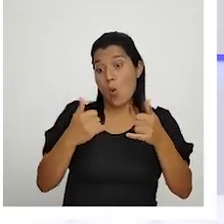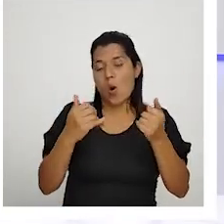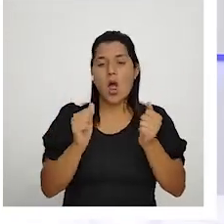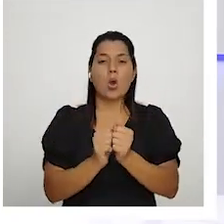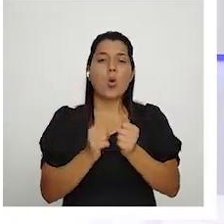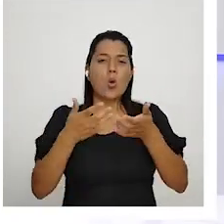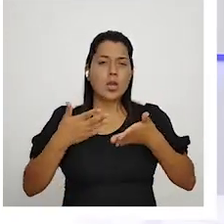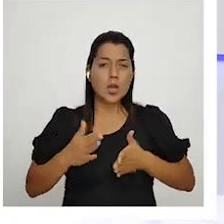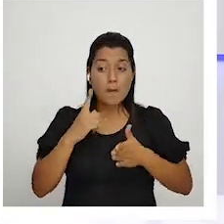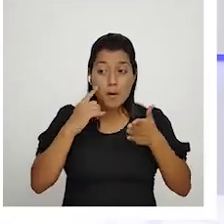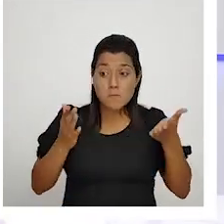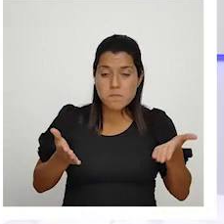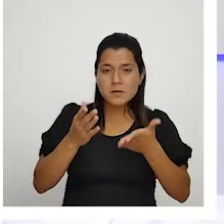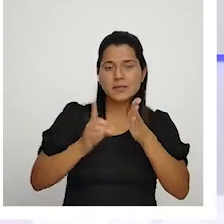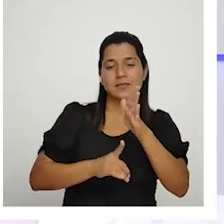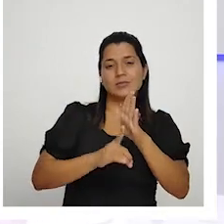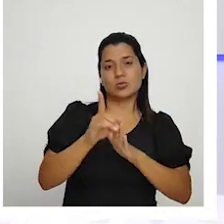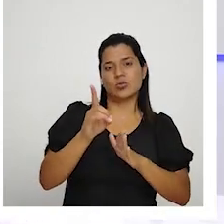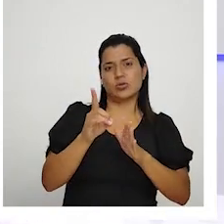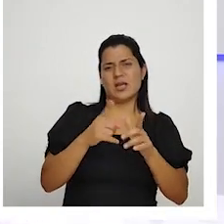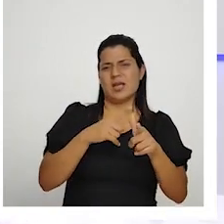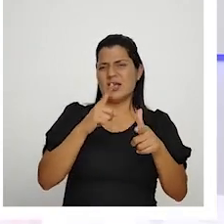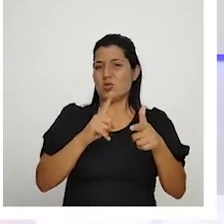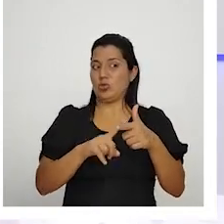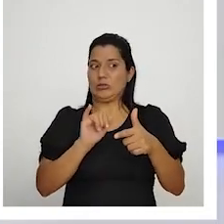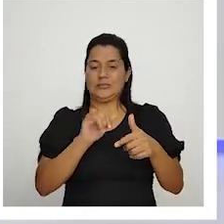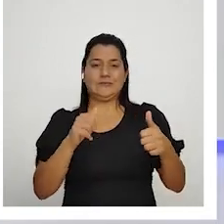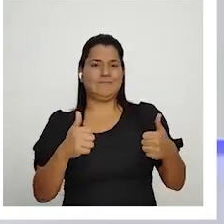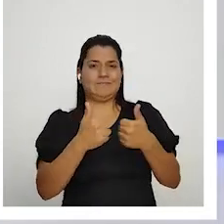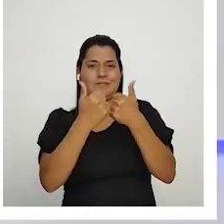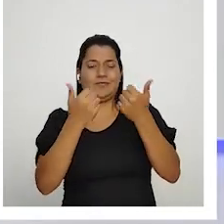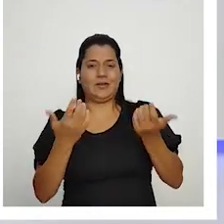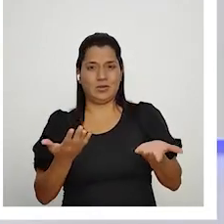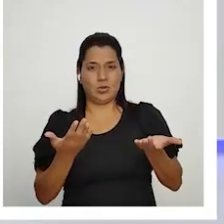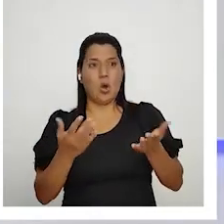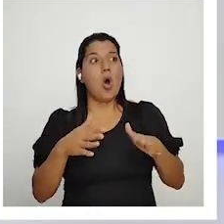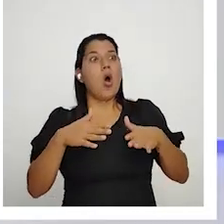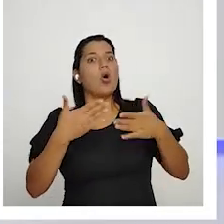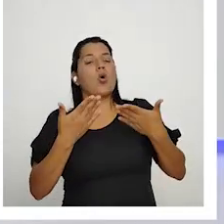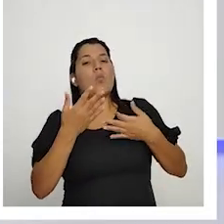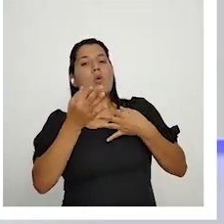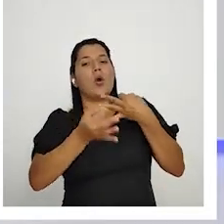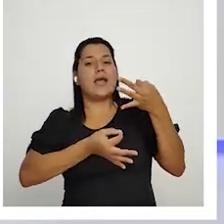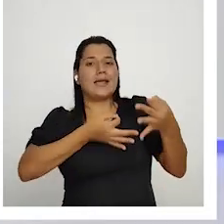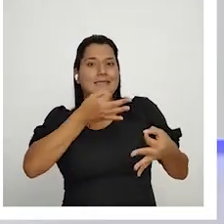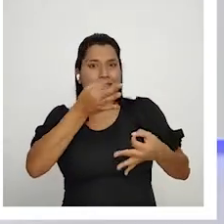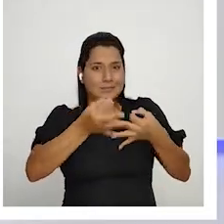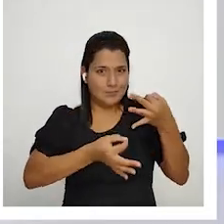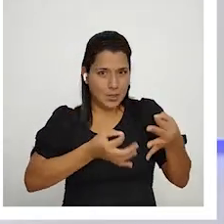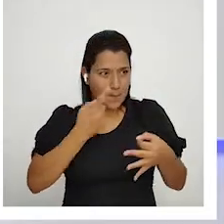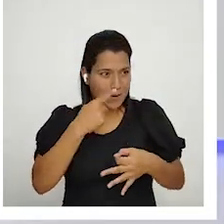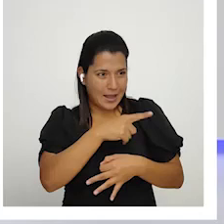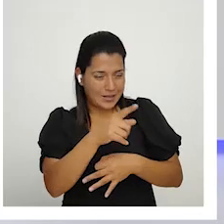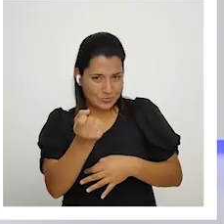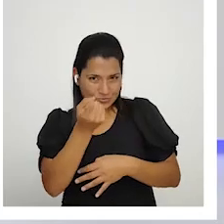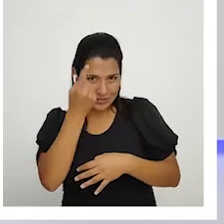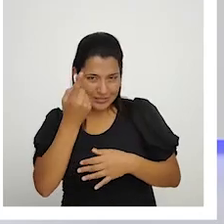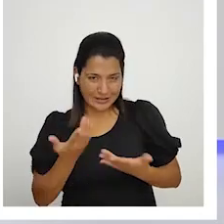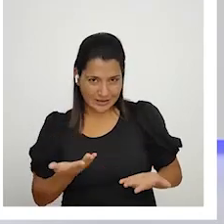para estimular su desarrollo, fue uno de los mayores desafíos en cómo traduzco todo esto a palabras que las familias me puedan entender.